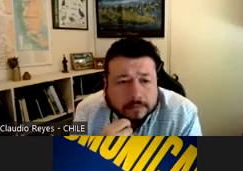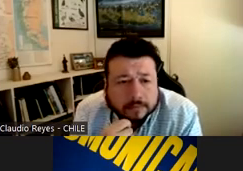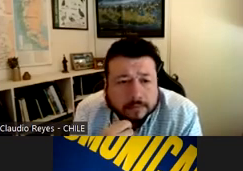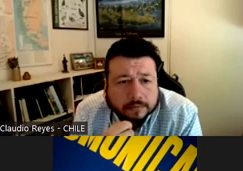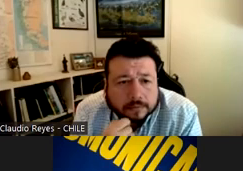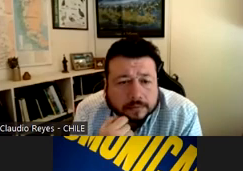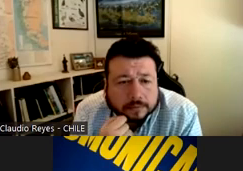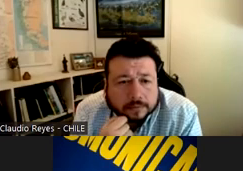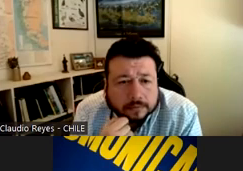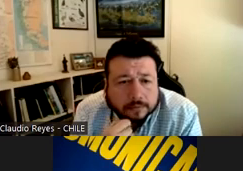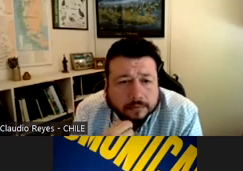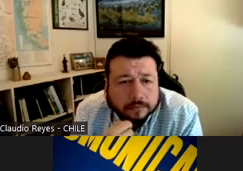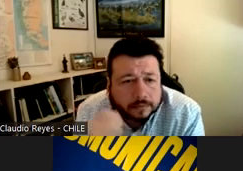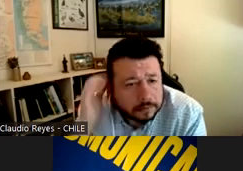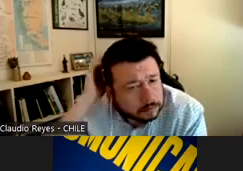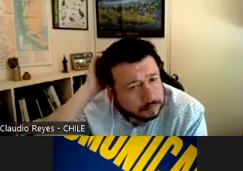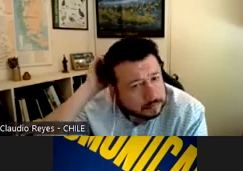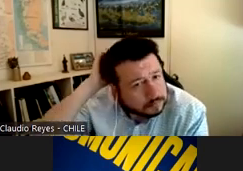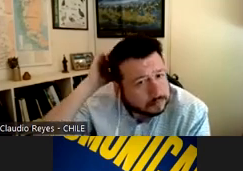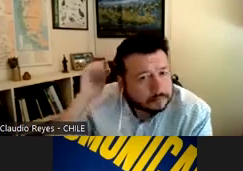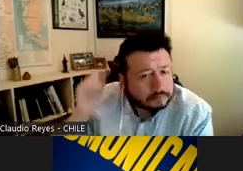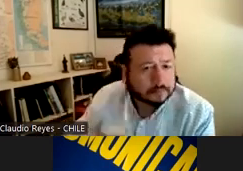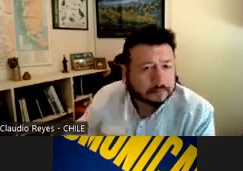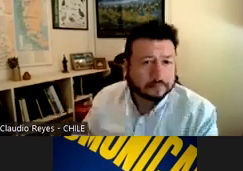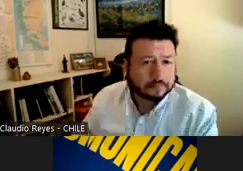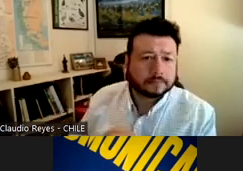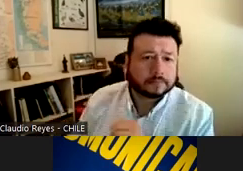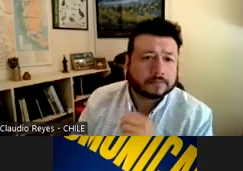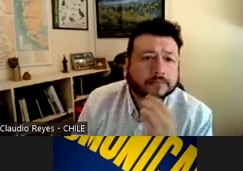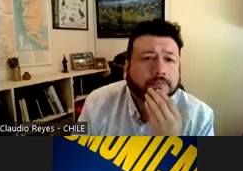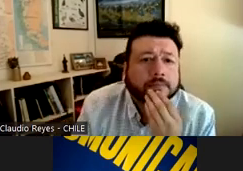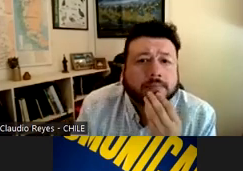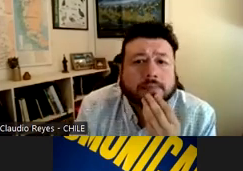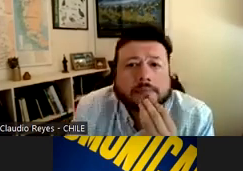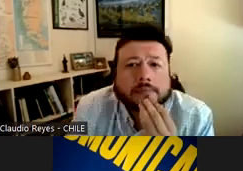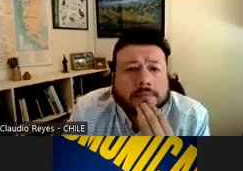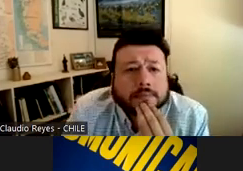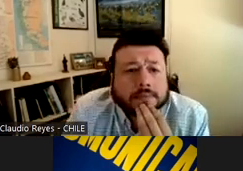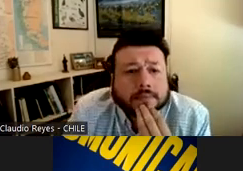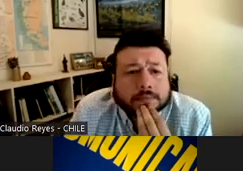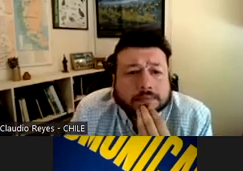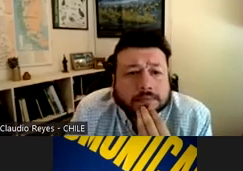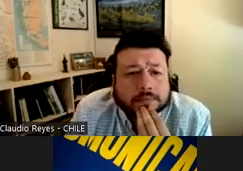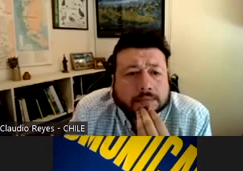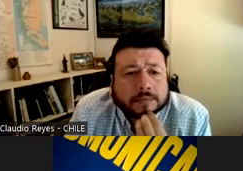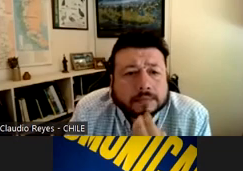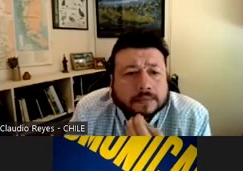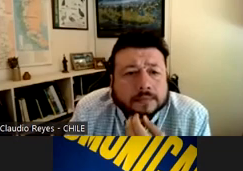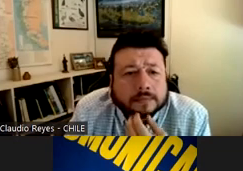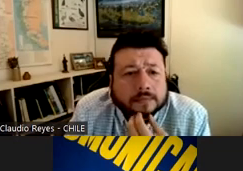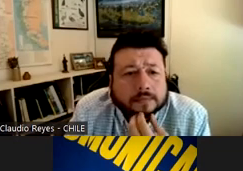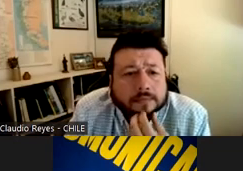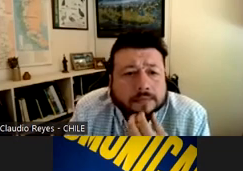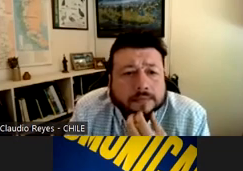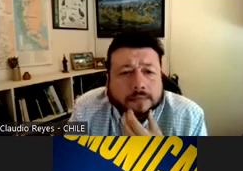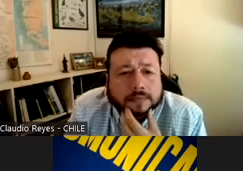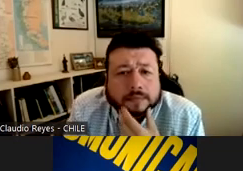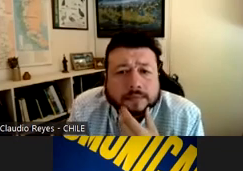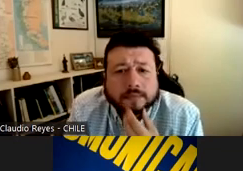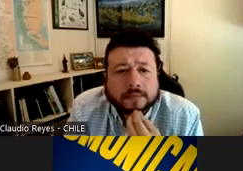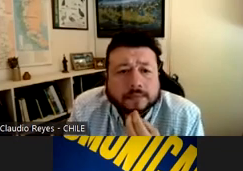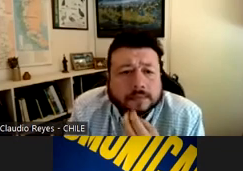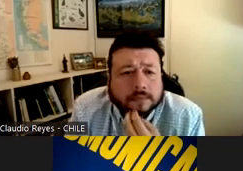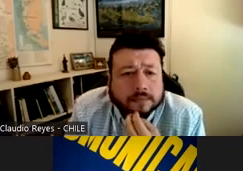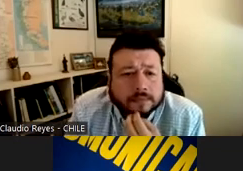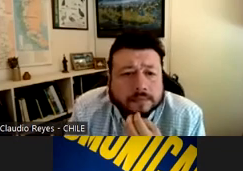hola muy buenas tardes bueno ante todo agradecer la invitación soy integrante del comité de montañas de